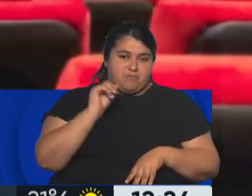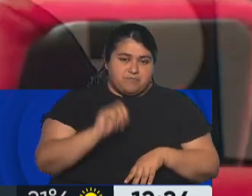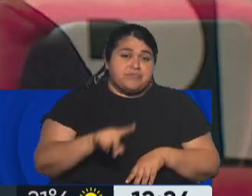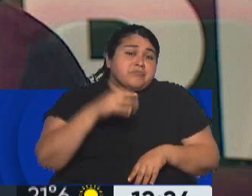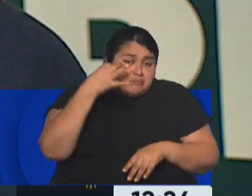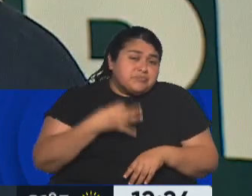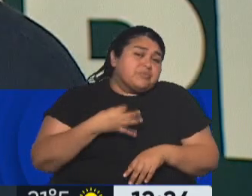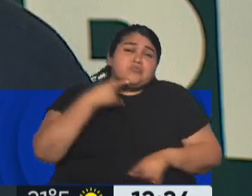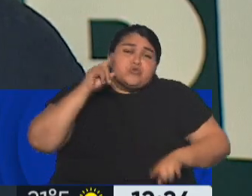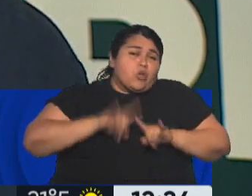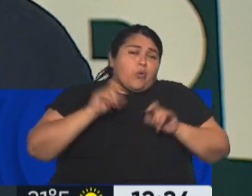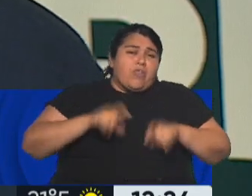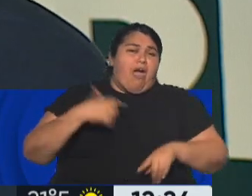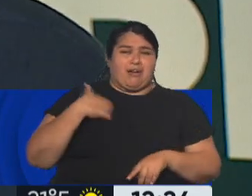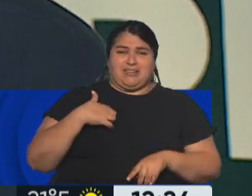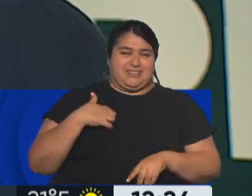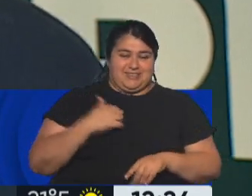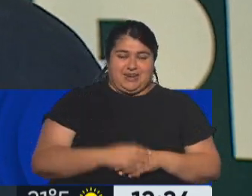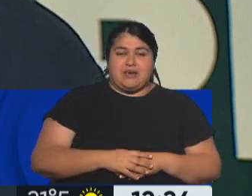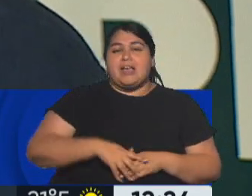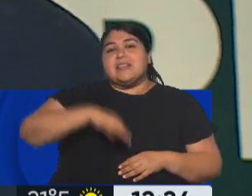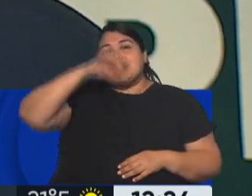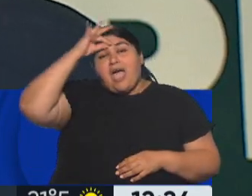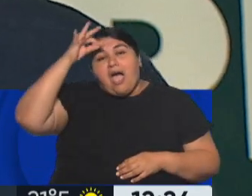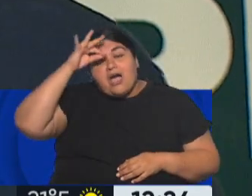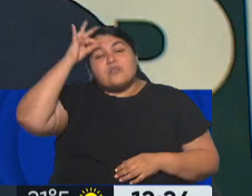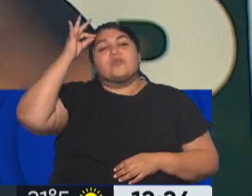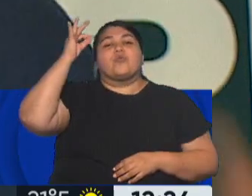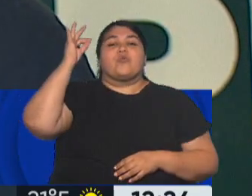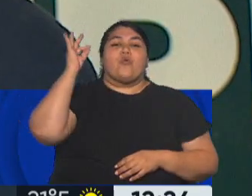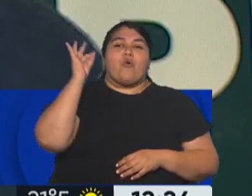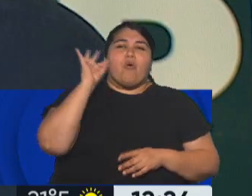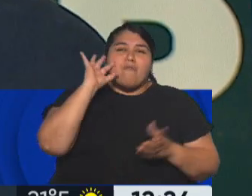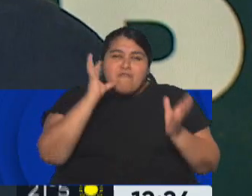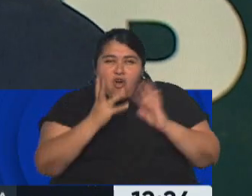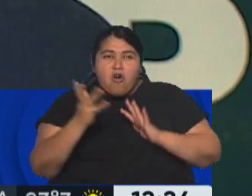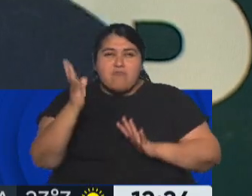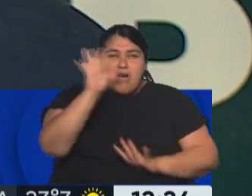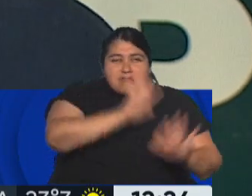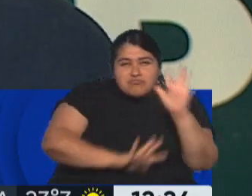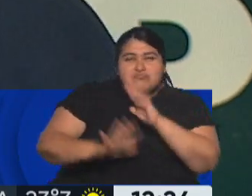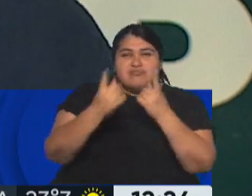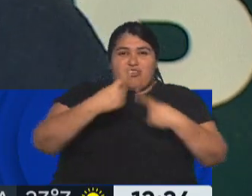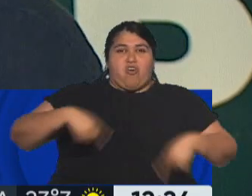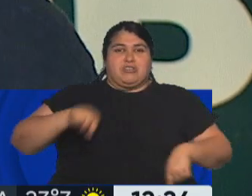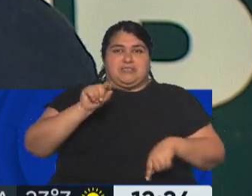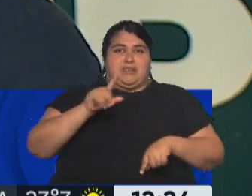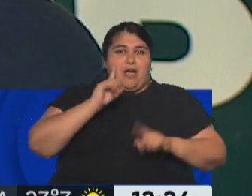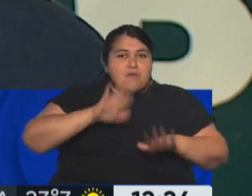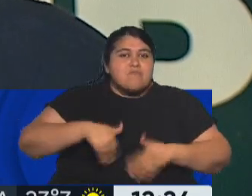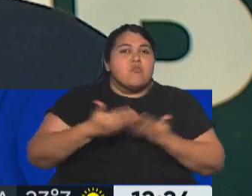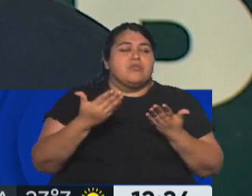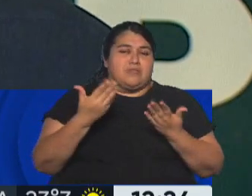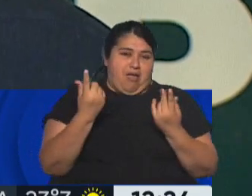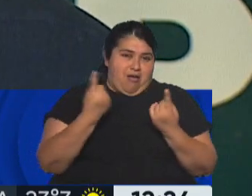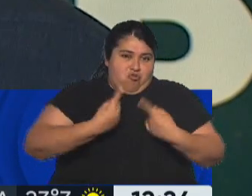es lo bueno que tiene este el teatro este la ficción en general no que uno puede cambiar muchas cosas